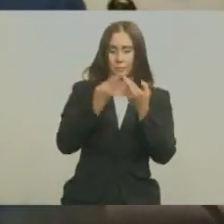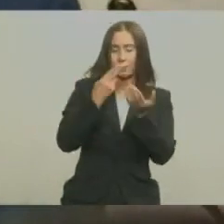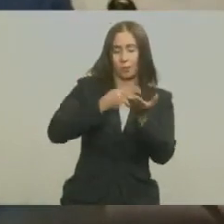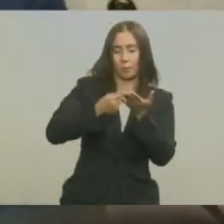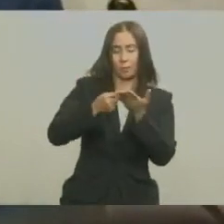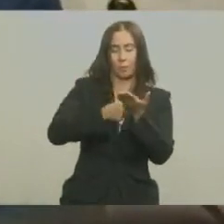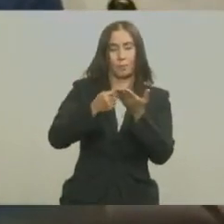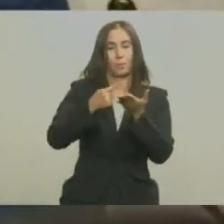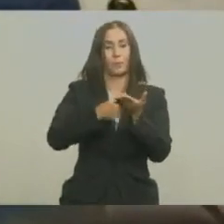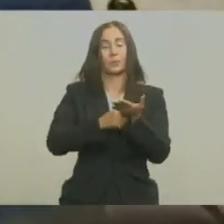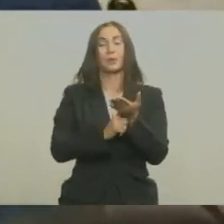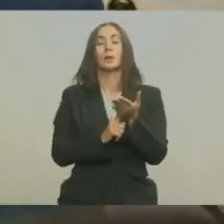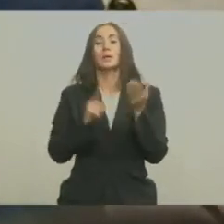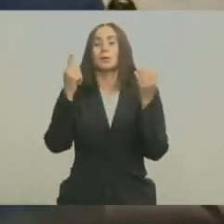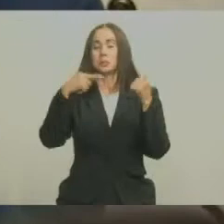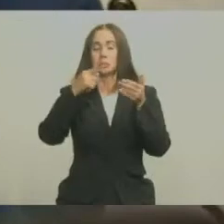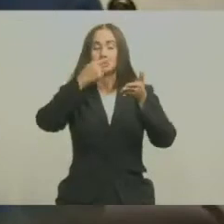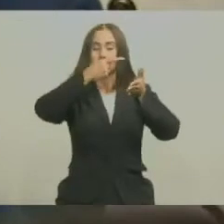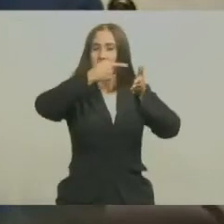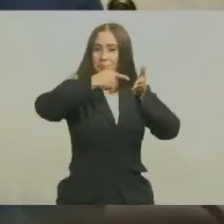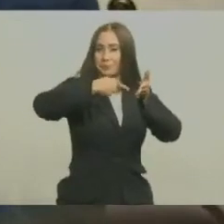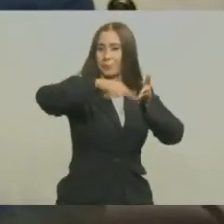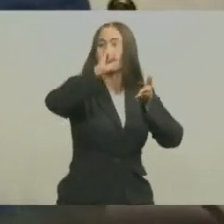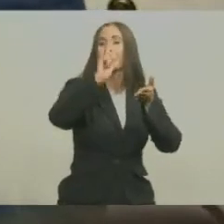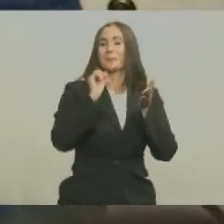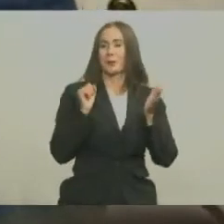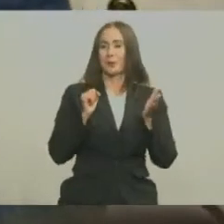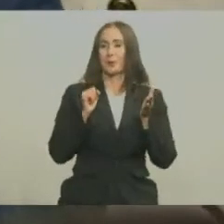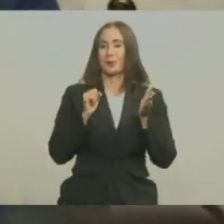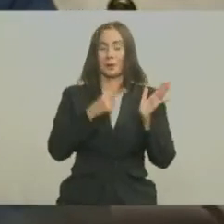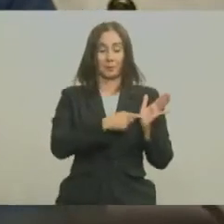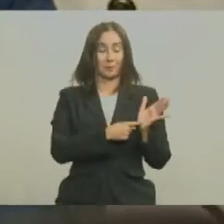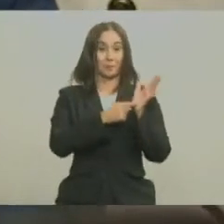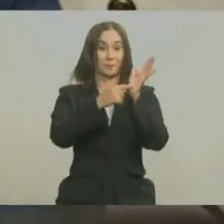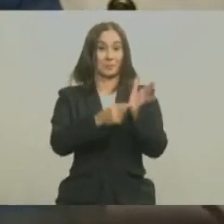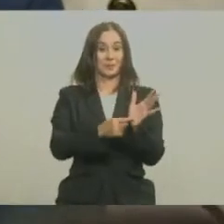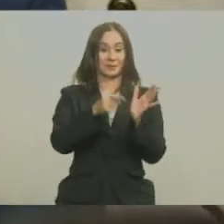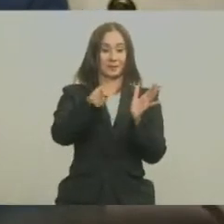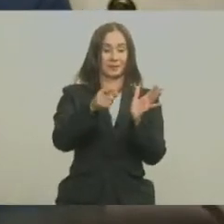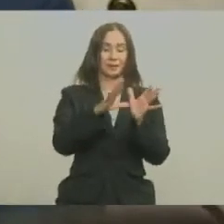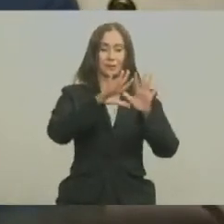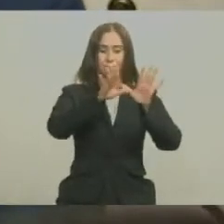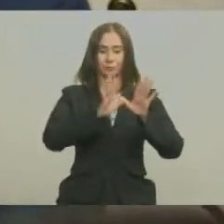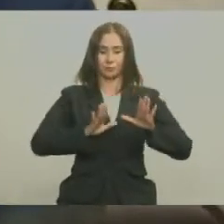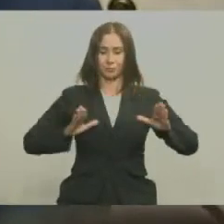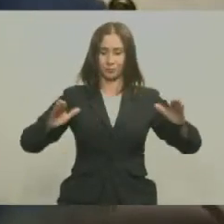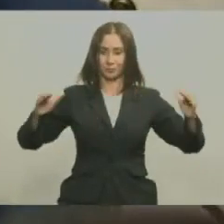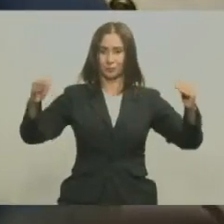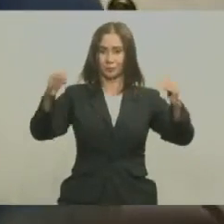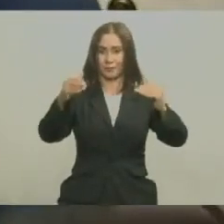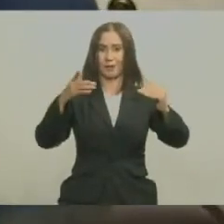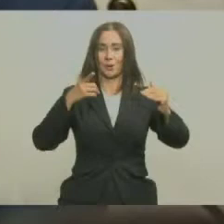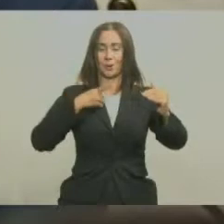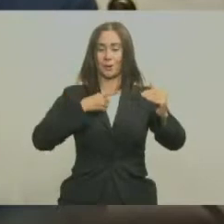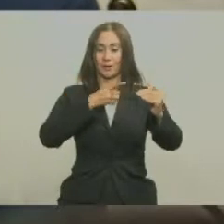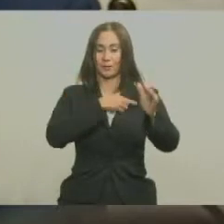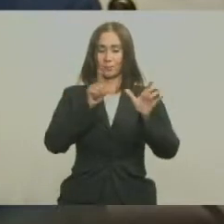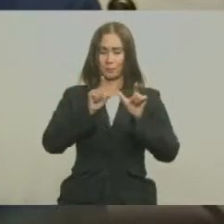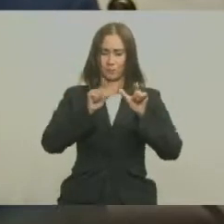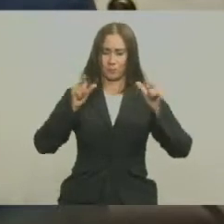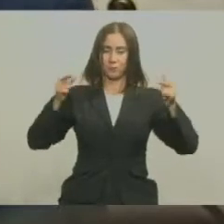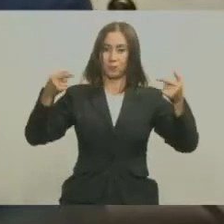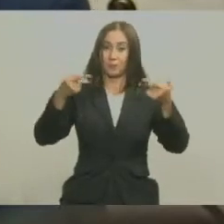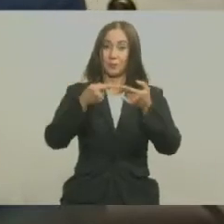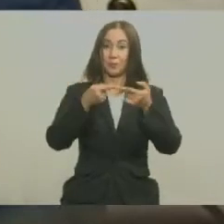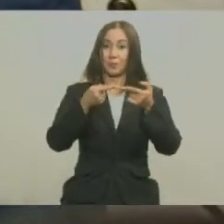la Comisión del presentar al Pleno de los Diputados un informe